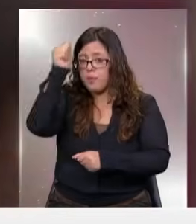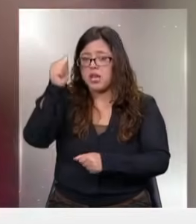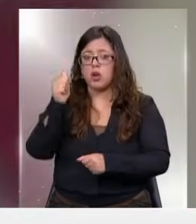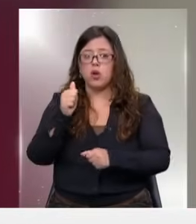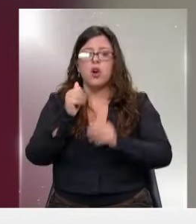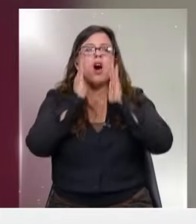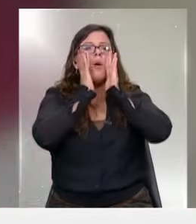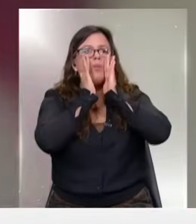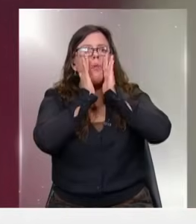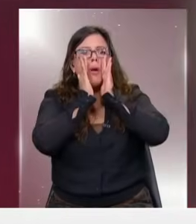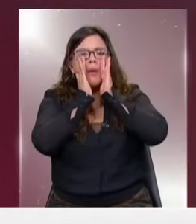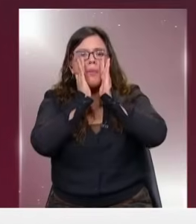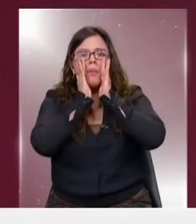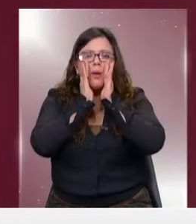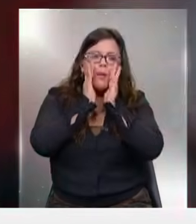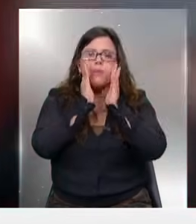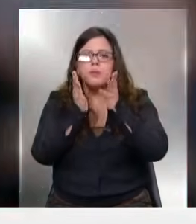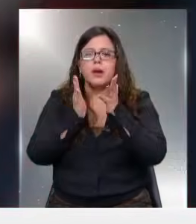la comuna!